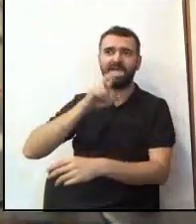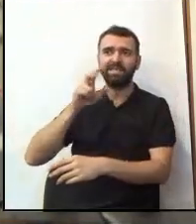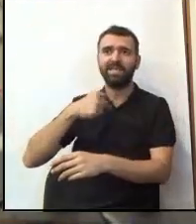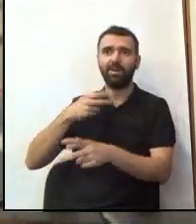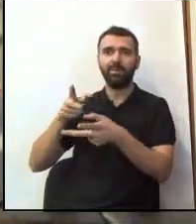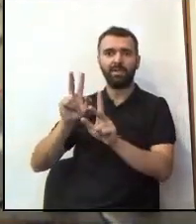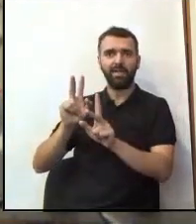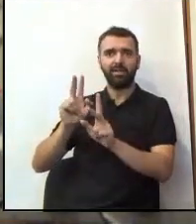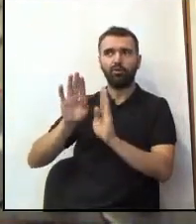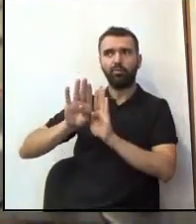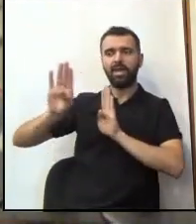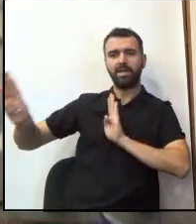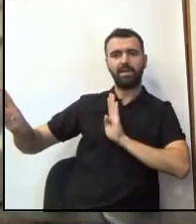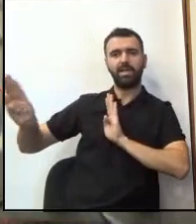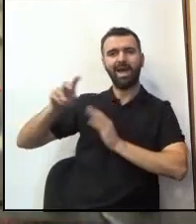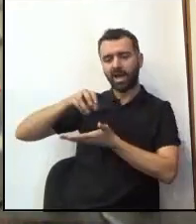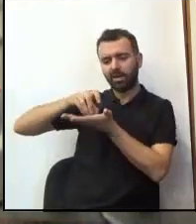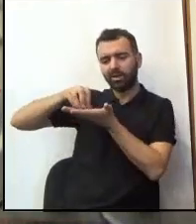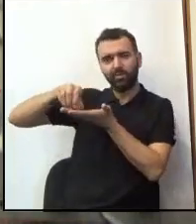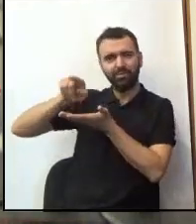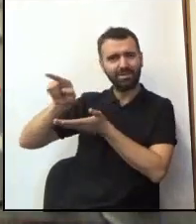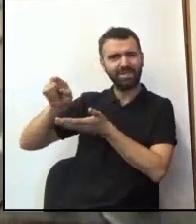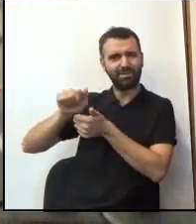permitido como mantener alejado a estos bichos.